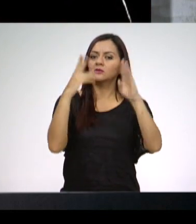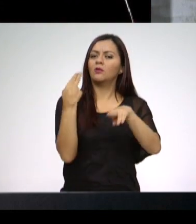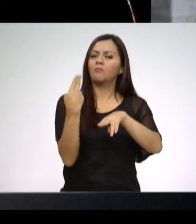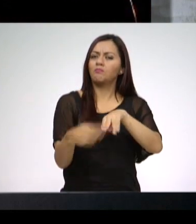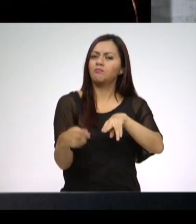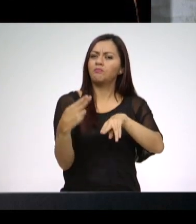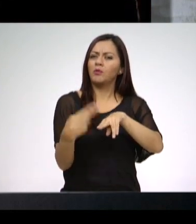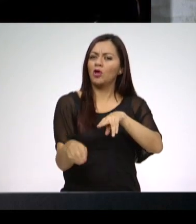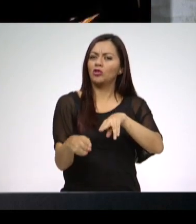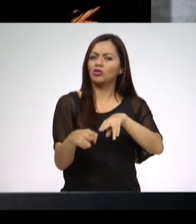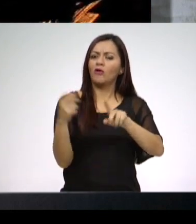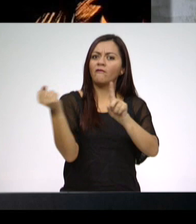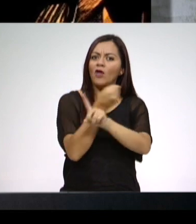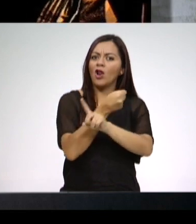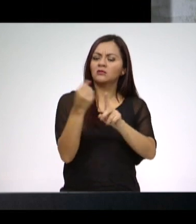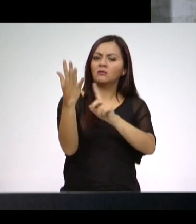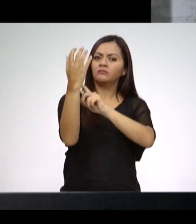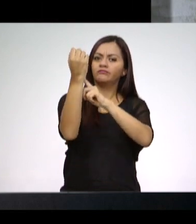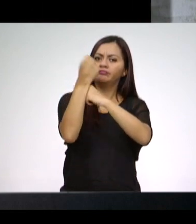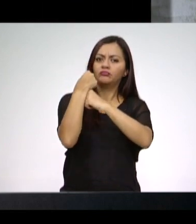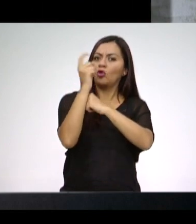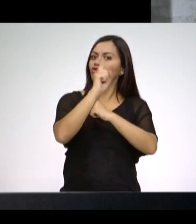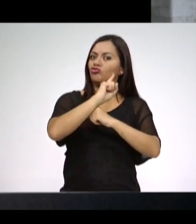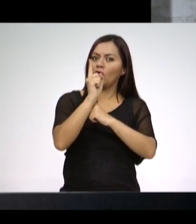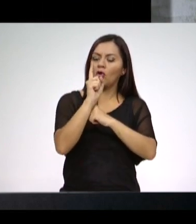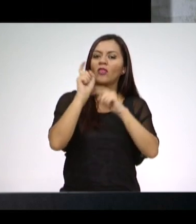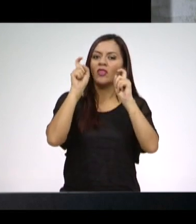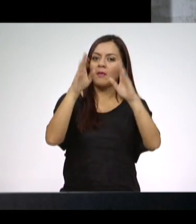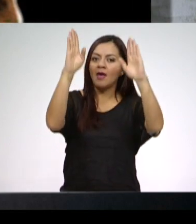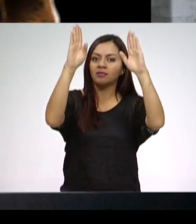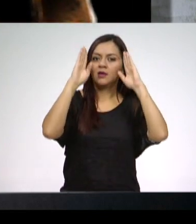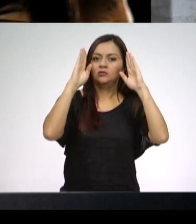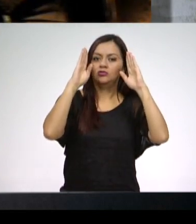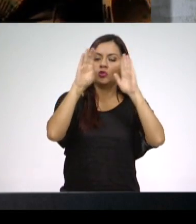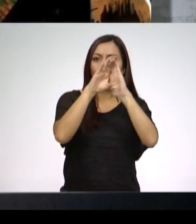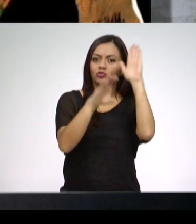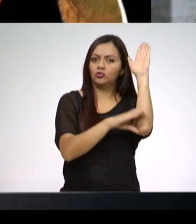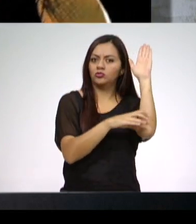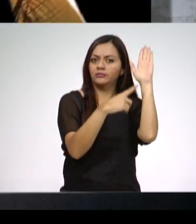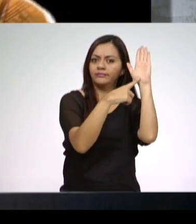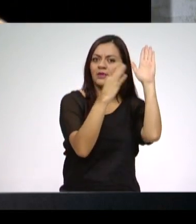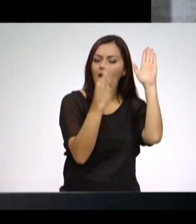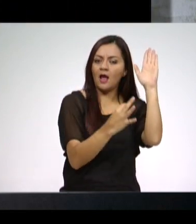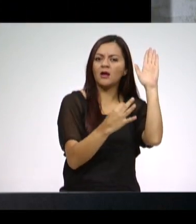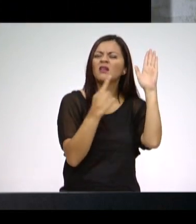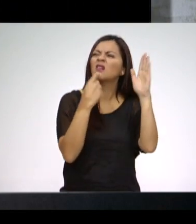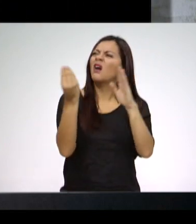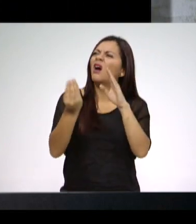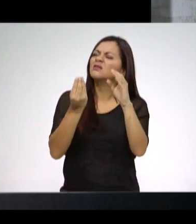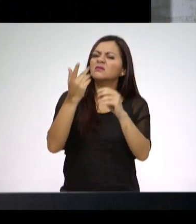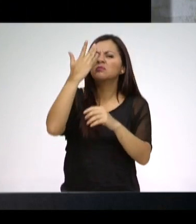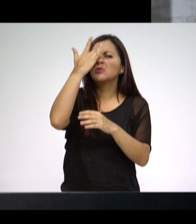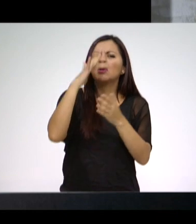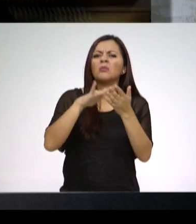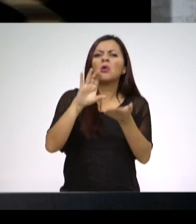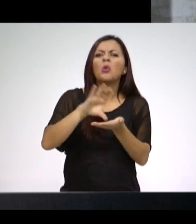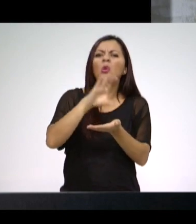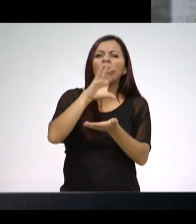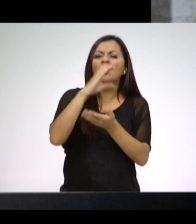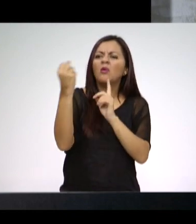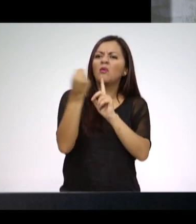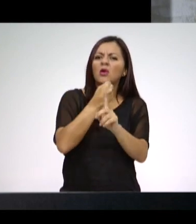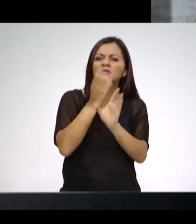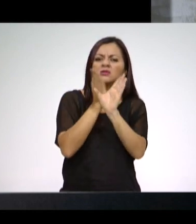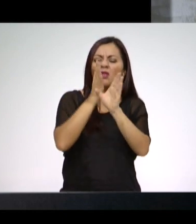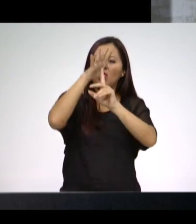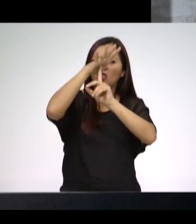contra todo tipo de violencia. Oye, ¿cómo haremos en caso de abuso, violencia física y psicológica en el cole? ¿Por